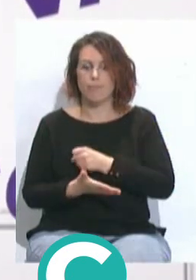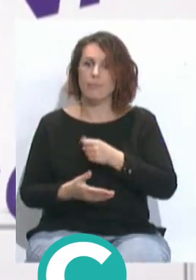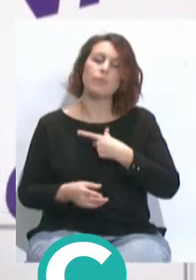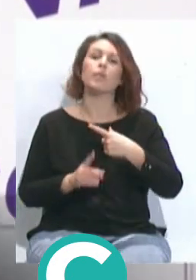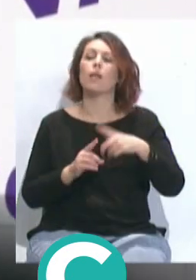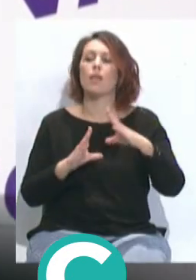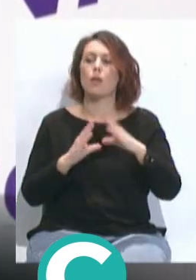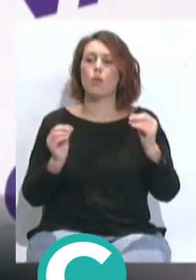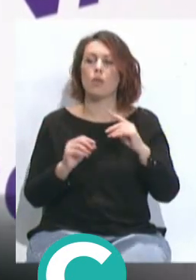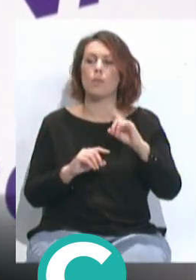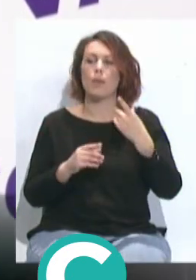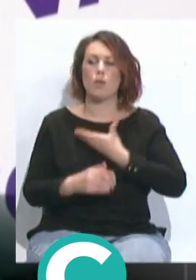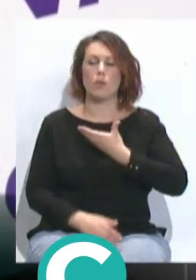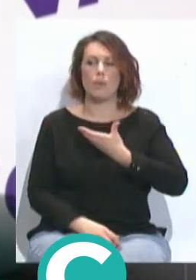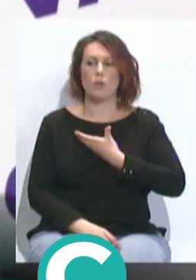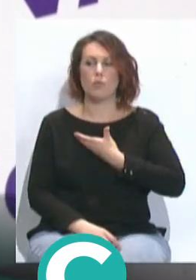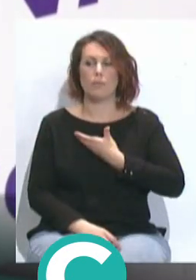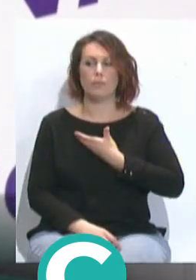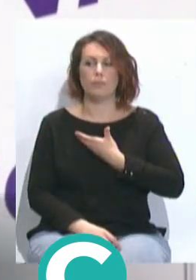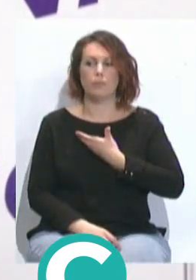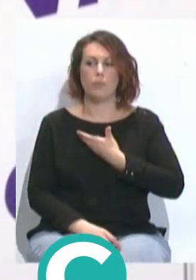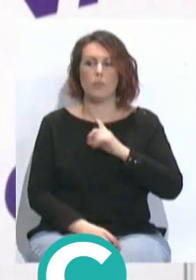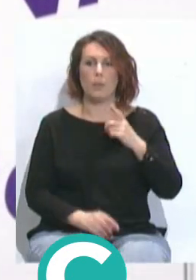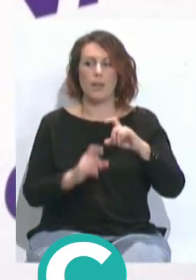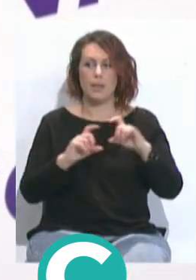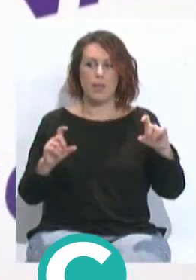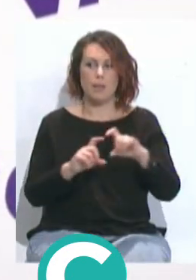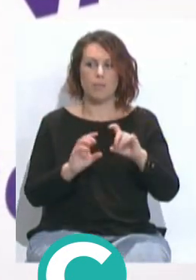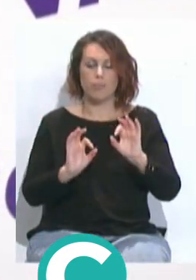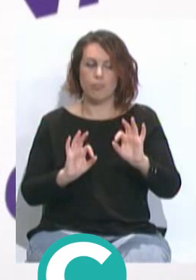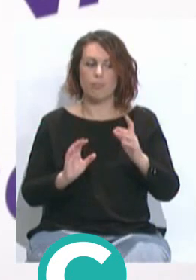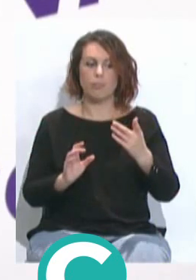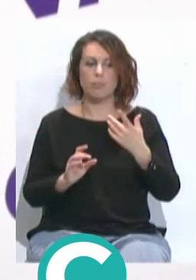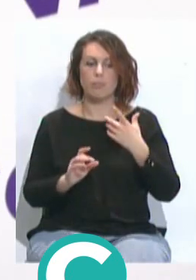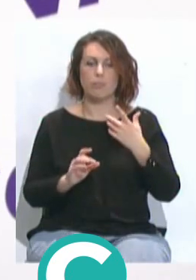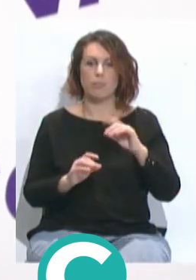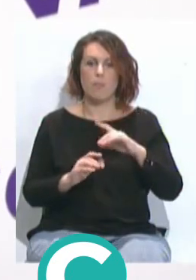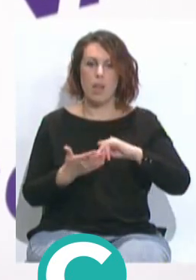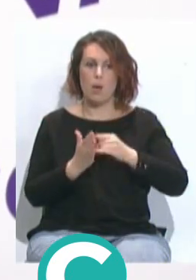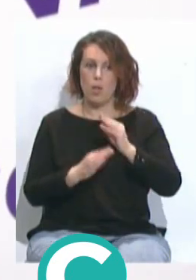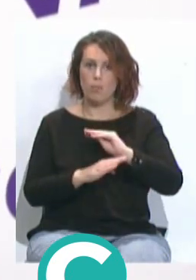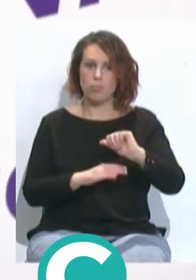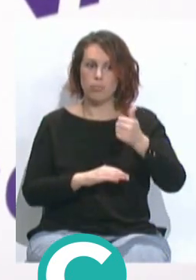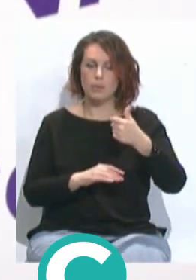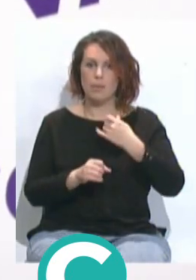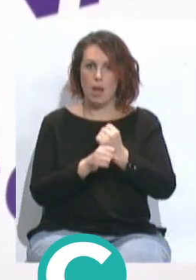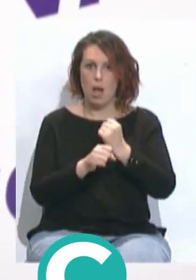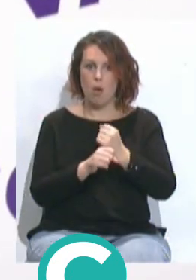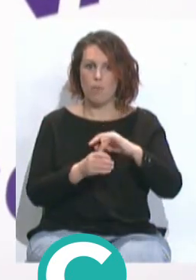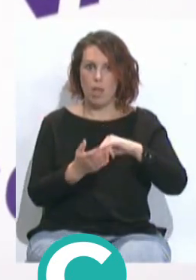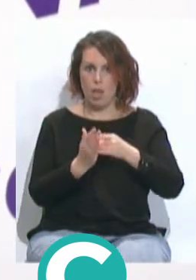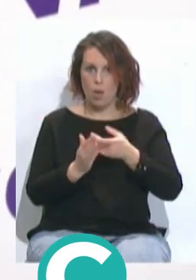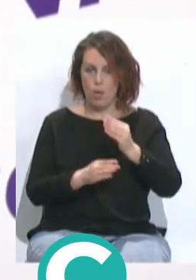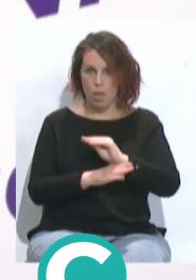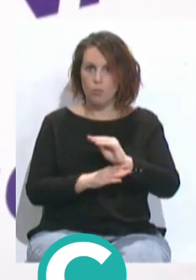andaluz es el primer ayuntamiento, la primera entidad efectivamente que aprueba un plan de cuidados y que trabaja en un plan de